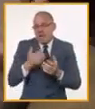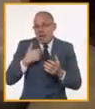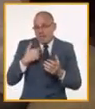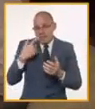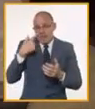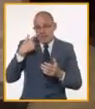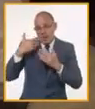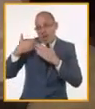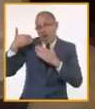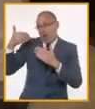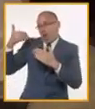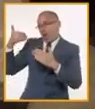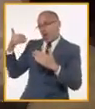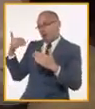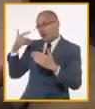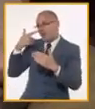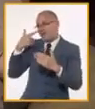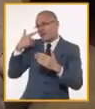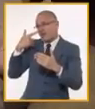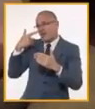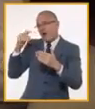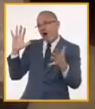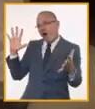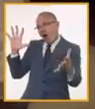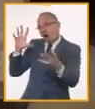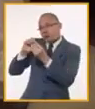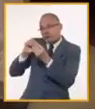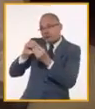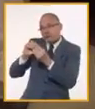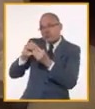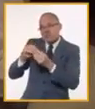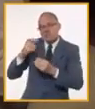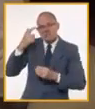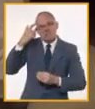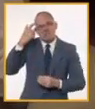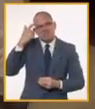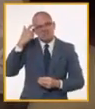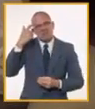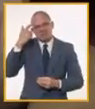ya en un contexto más amplio, yo me siento satisfecho. Yo te veo